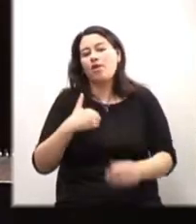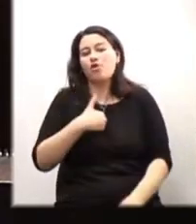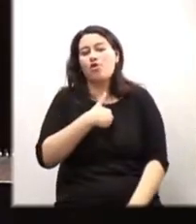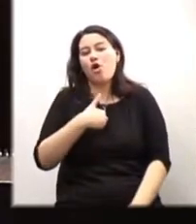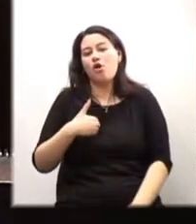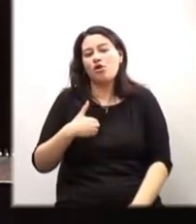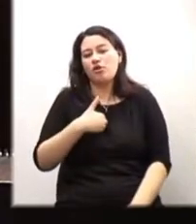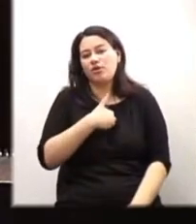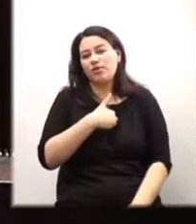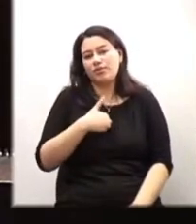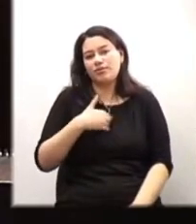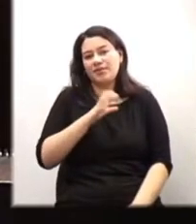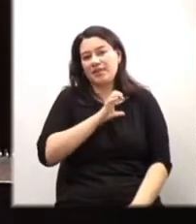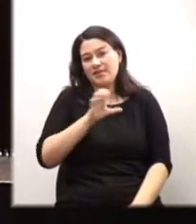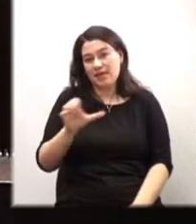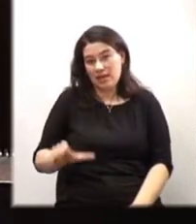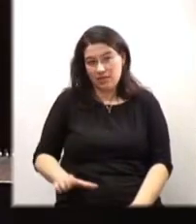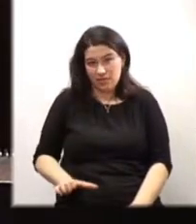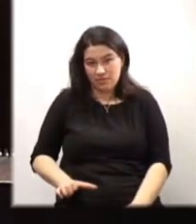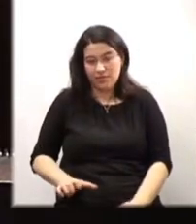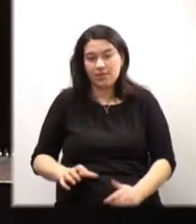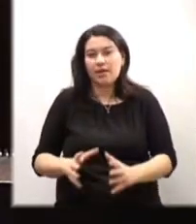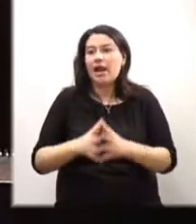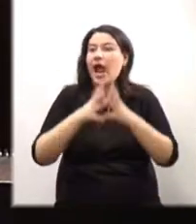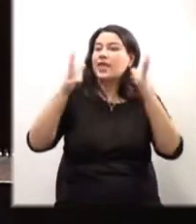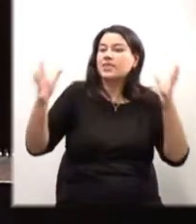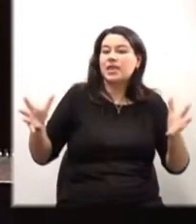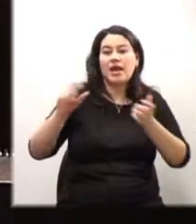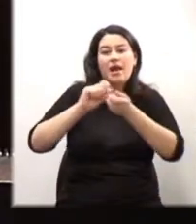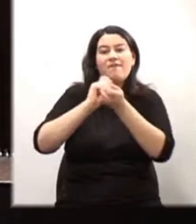cumplir el Estado. Las grandes reformas